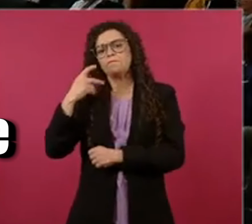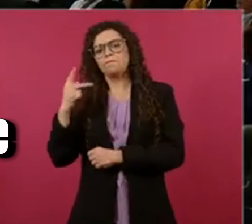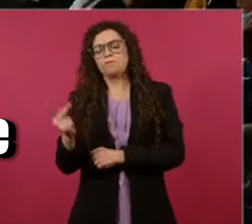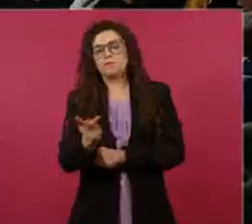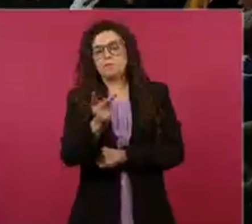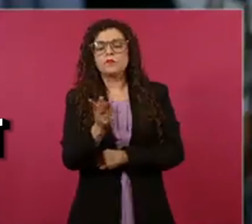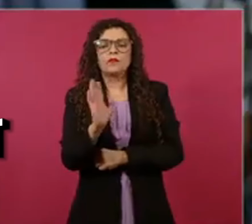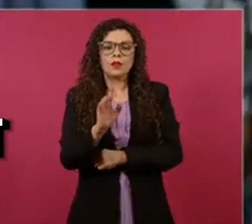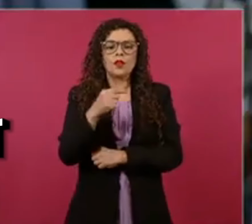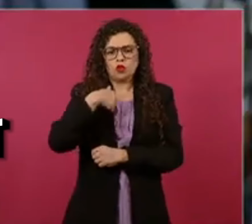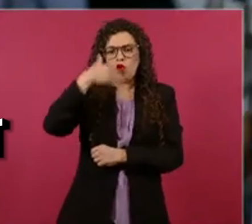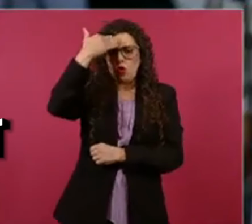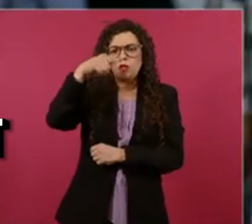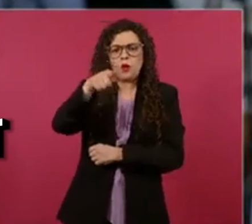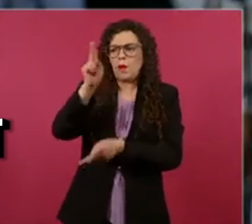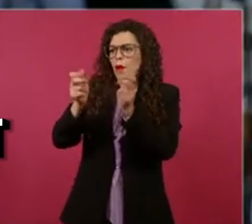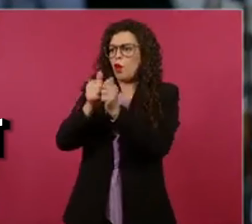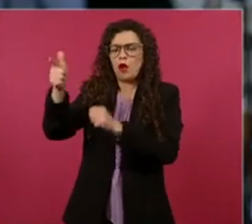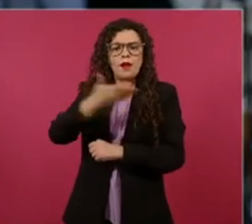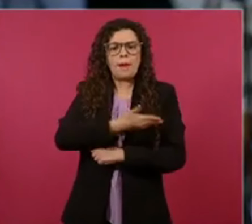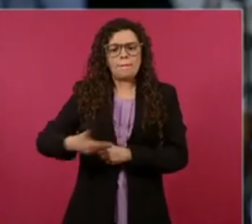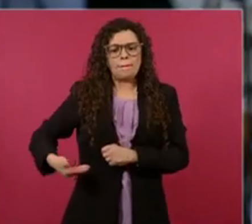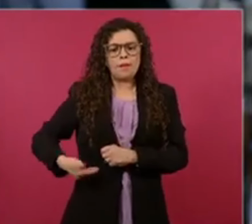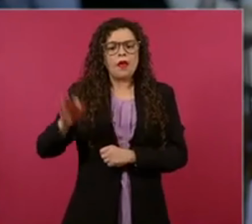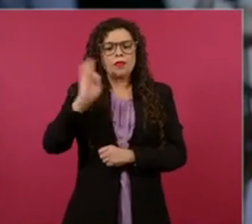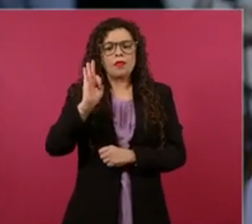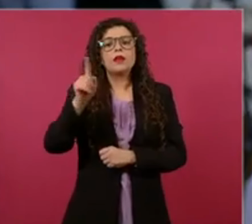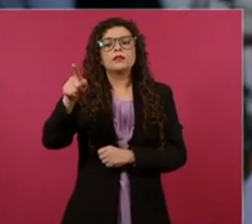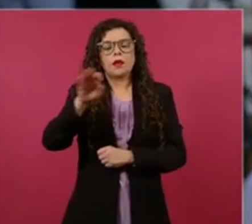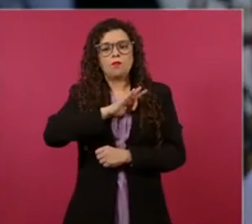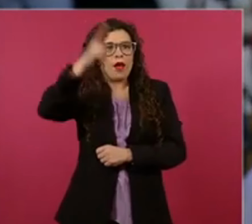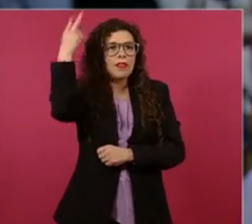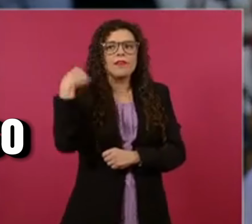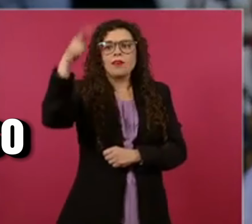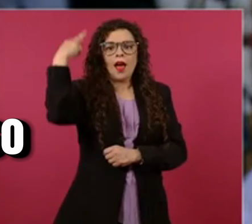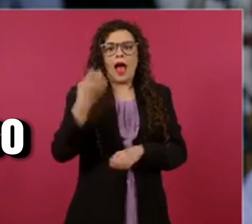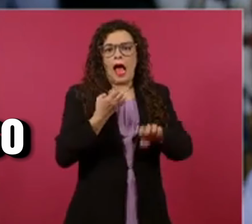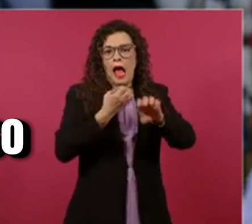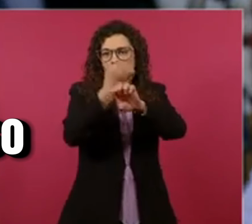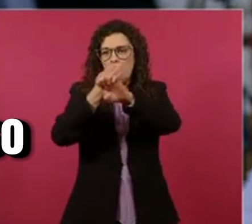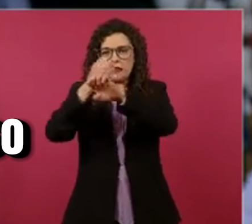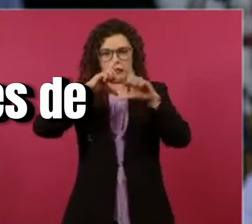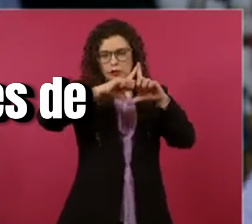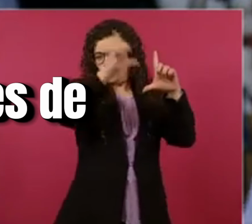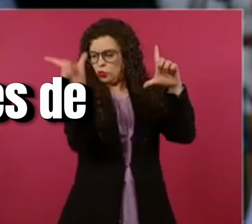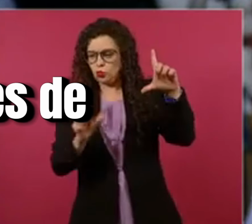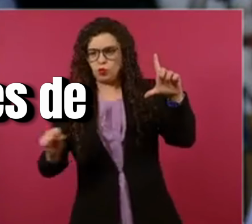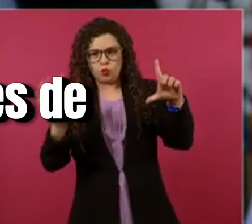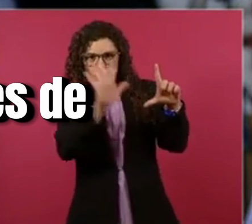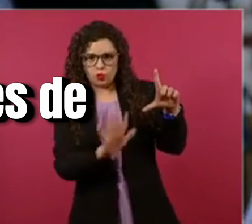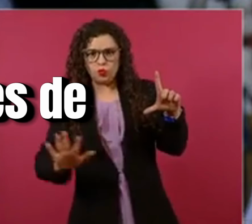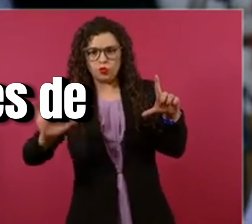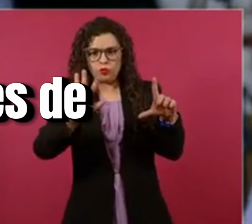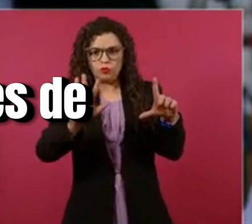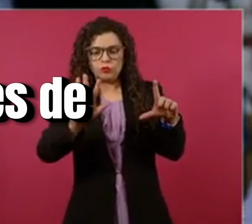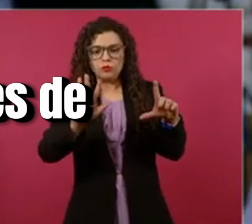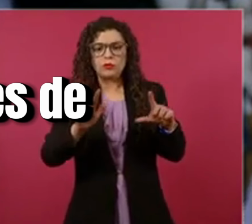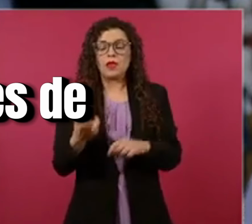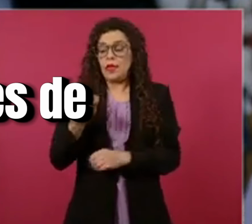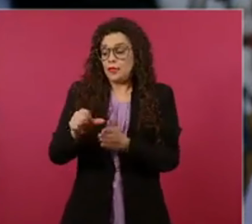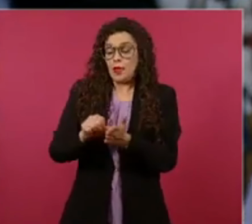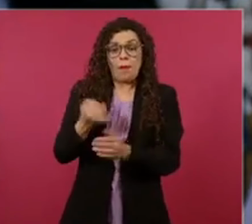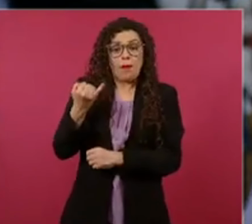platicó con el presidente el tema de la posibilidad de visitar los estados. Nosotros en particular, bueno, pues tenemos el compromiso del presidente que nos visita en este mes de